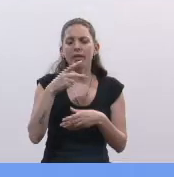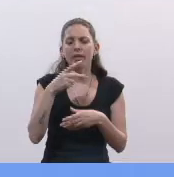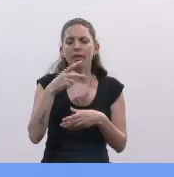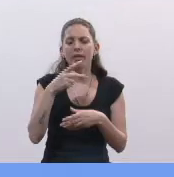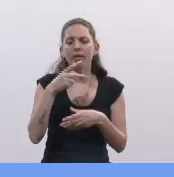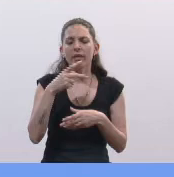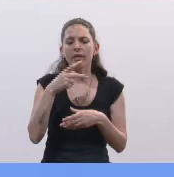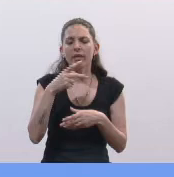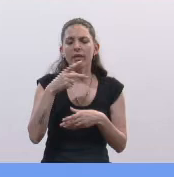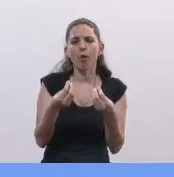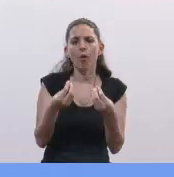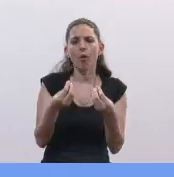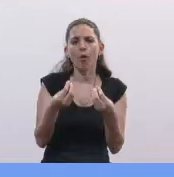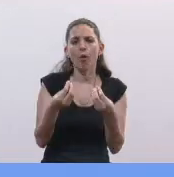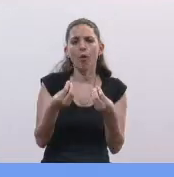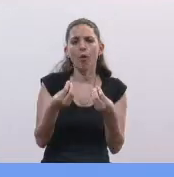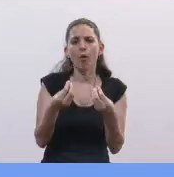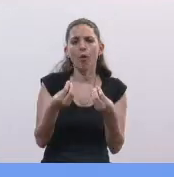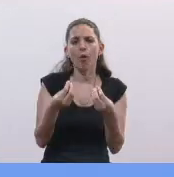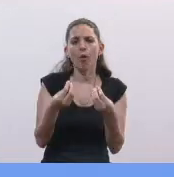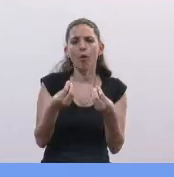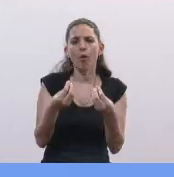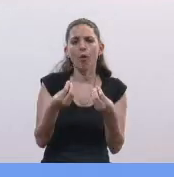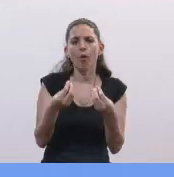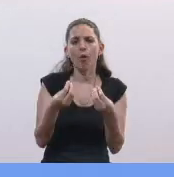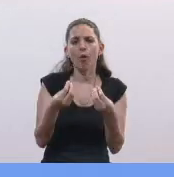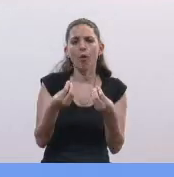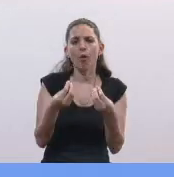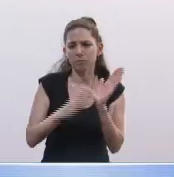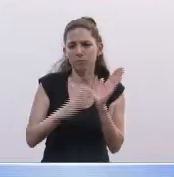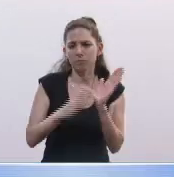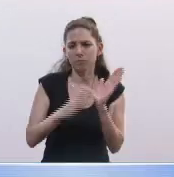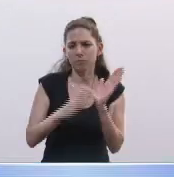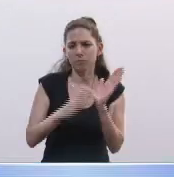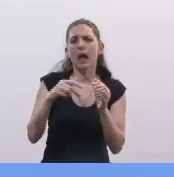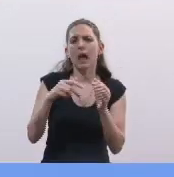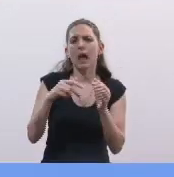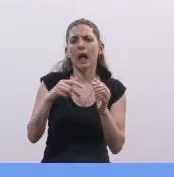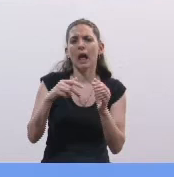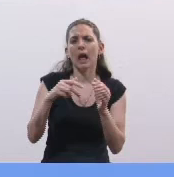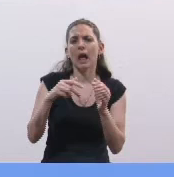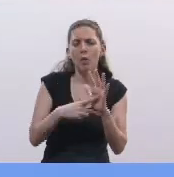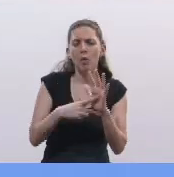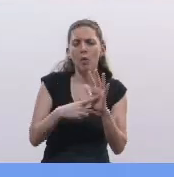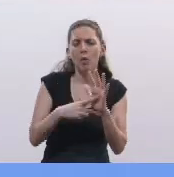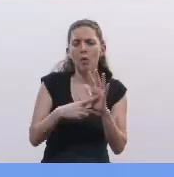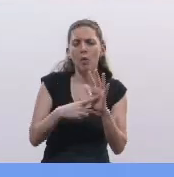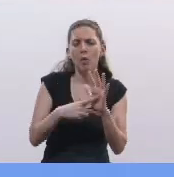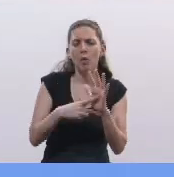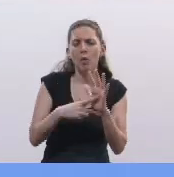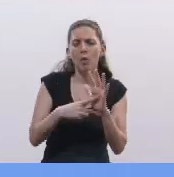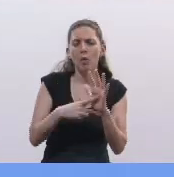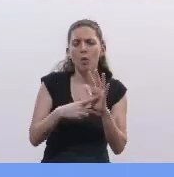convalidar la crisis de legitimidad, la crisis que tiene hoy el Ministerio Público, la Justicia